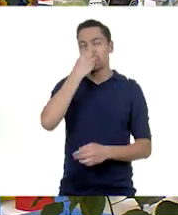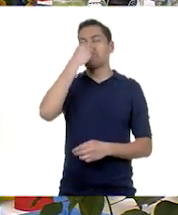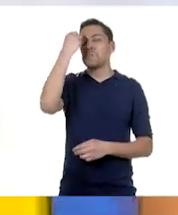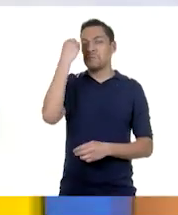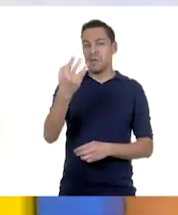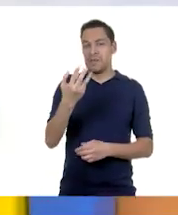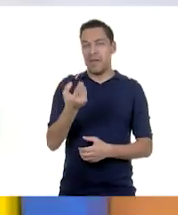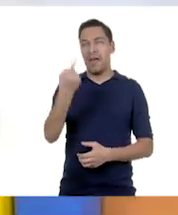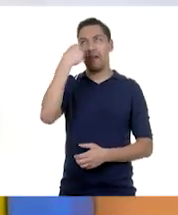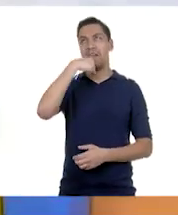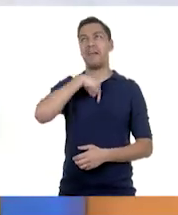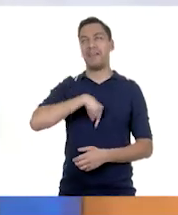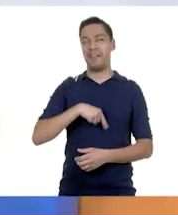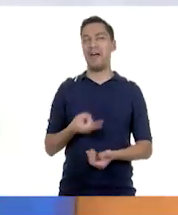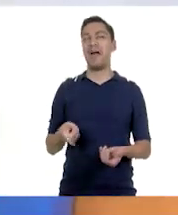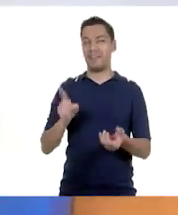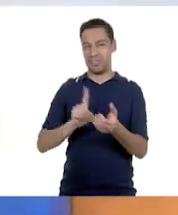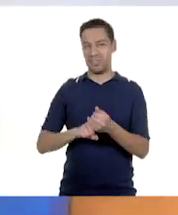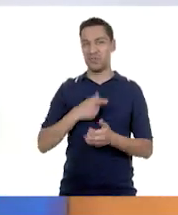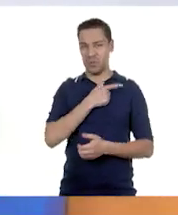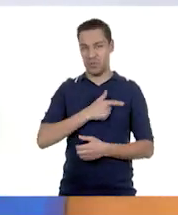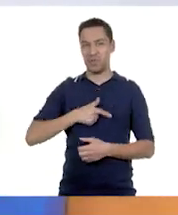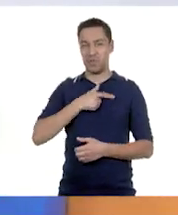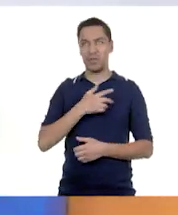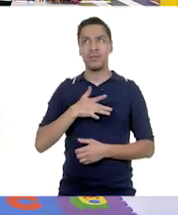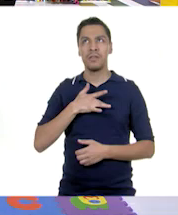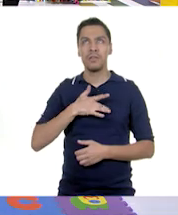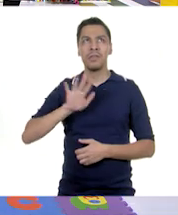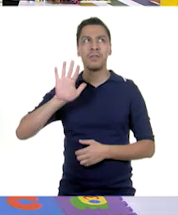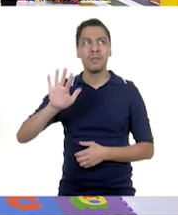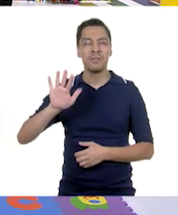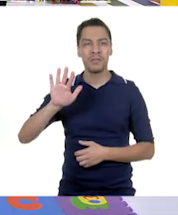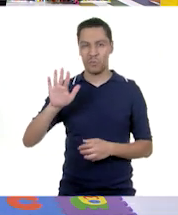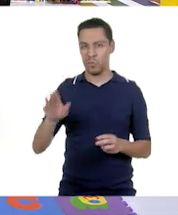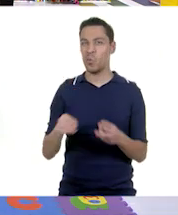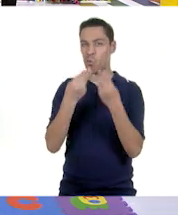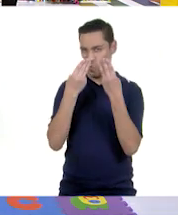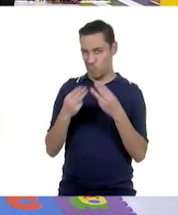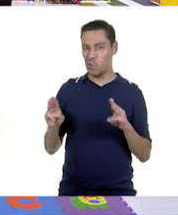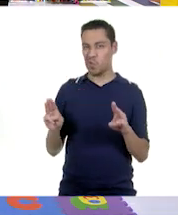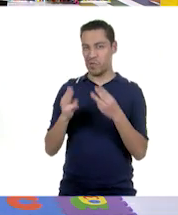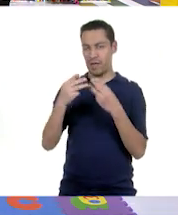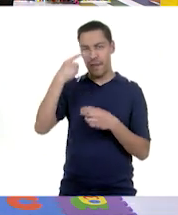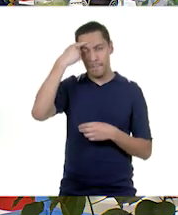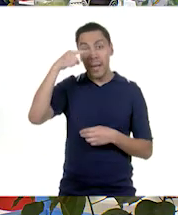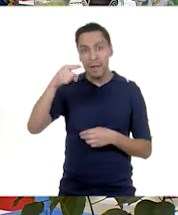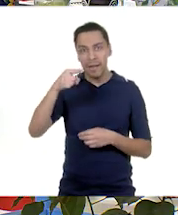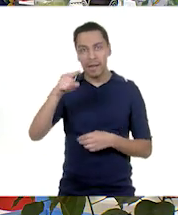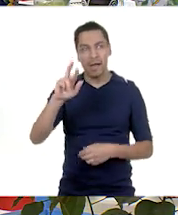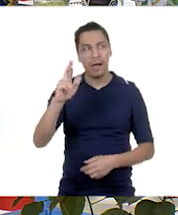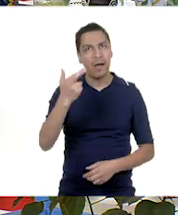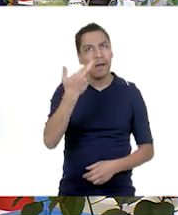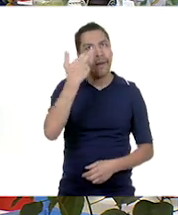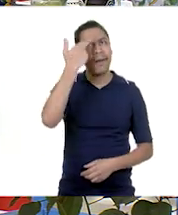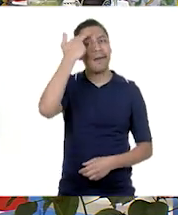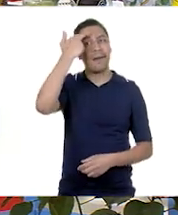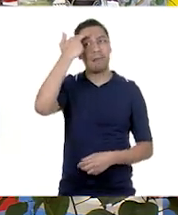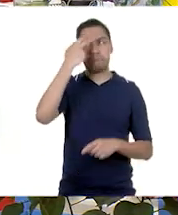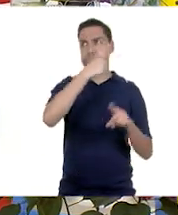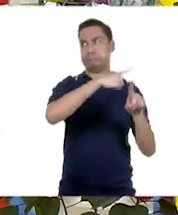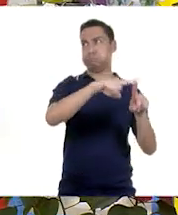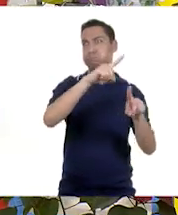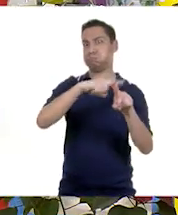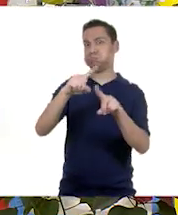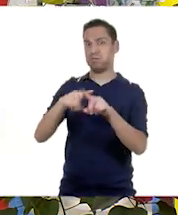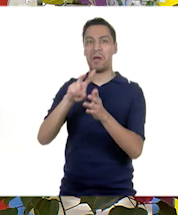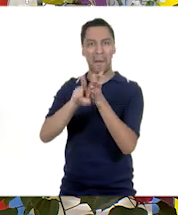La traemos siempre. ¿Eh? Y además, yo creo que sirvió mucho para que nos haga recordar precisamente todas las especies que existen,